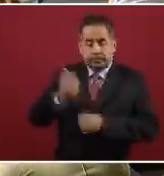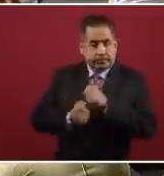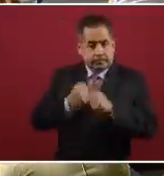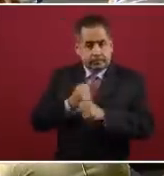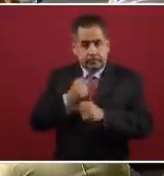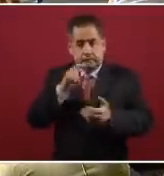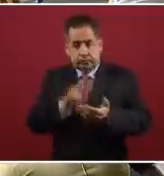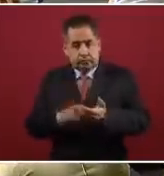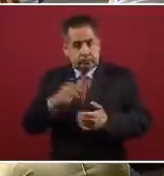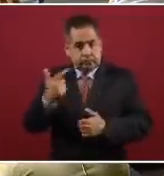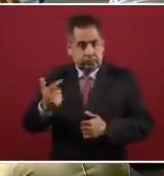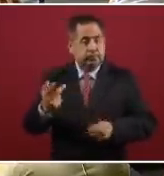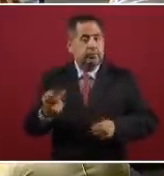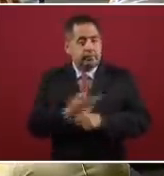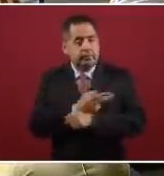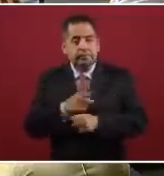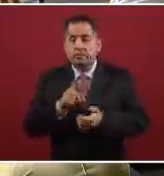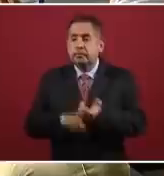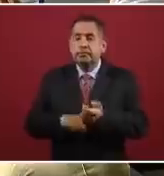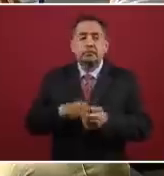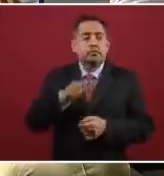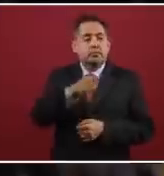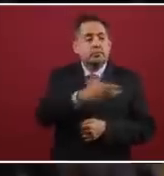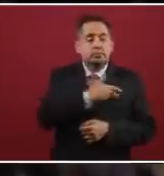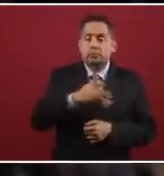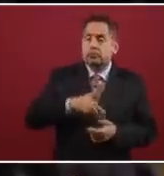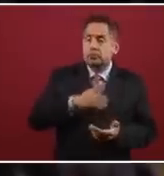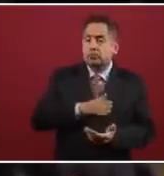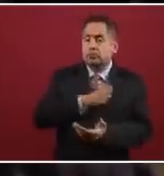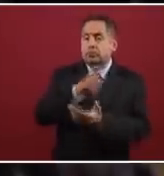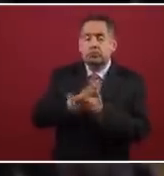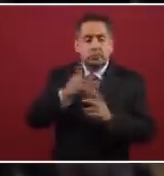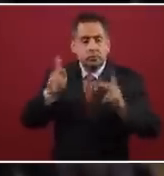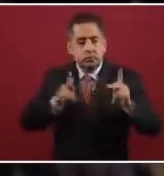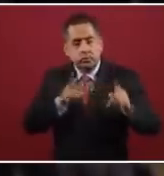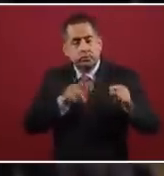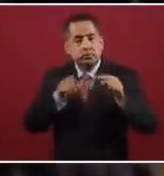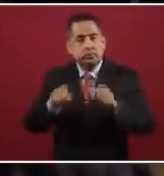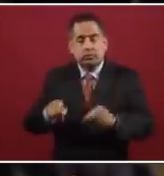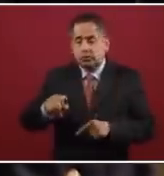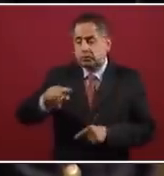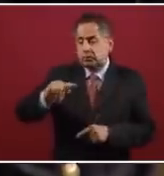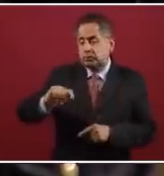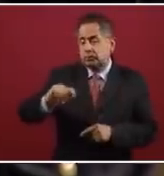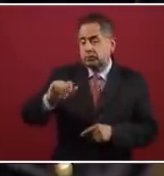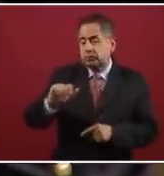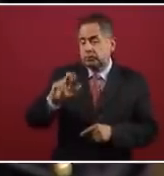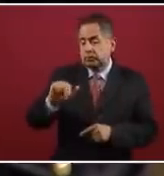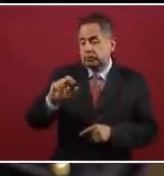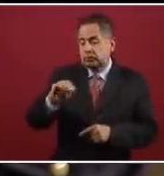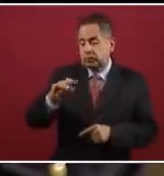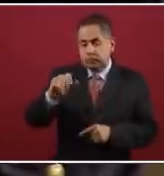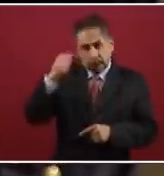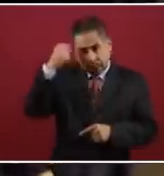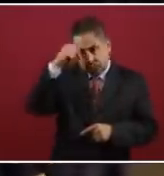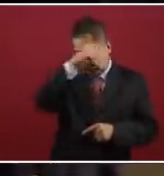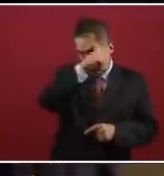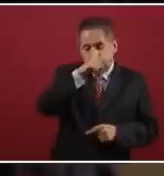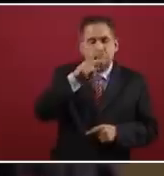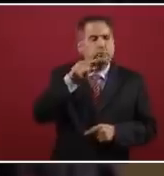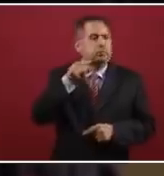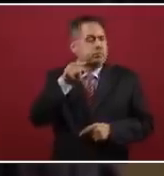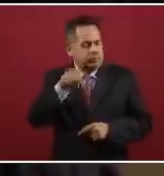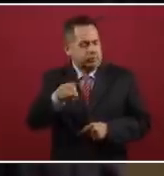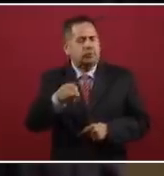precisamente ayer que estuvo el presidente en la comunidad de Tarahumara, en 2007 se